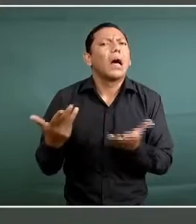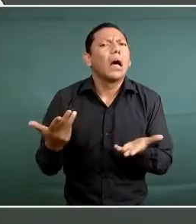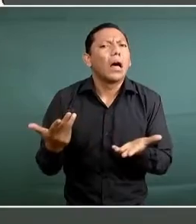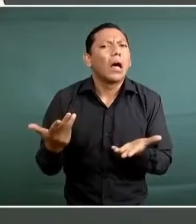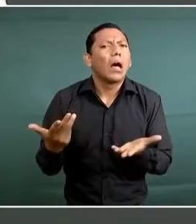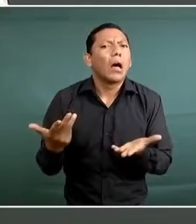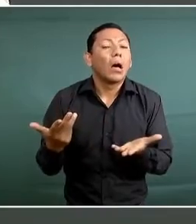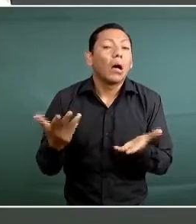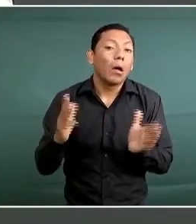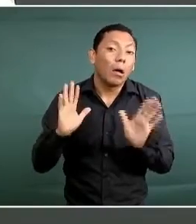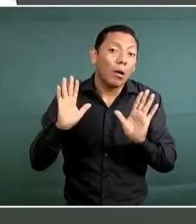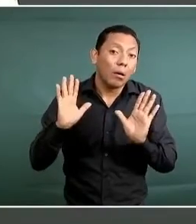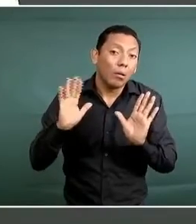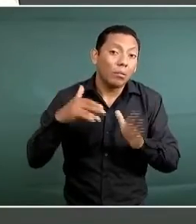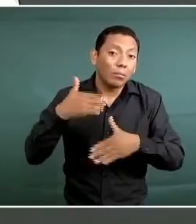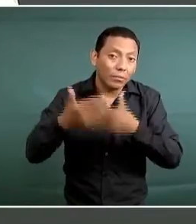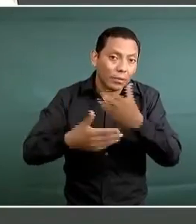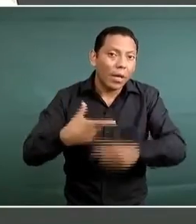tenga la vacuna